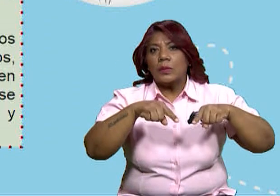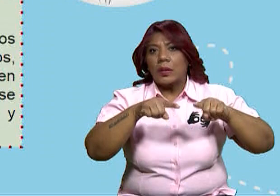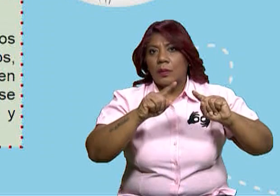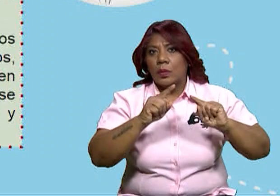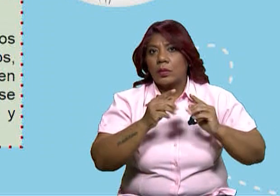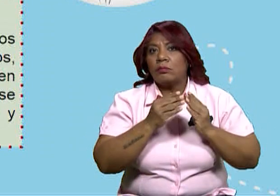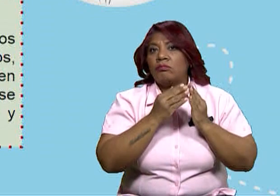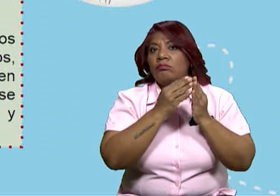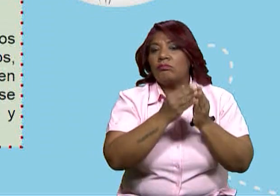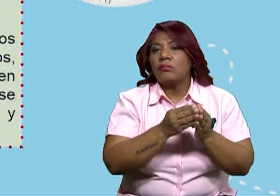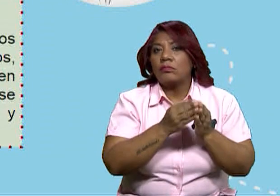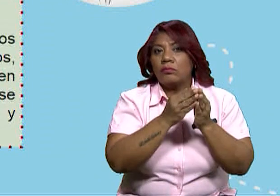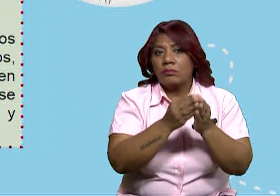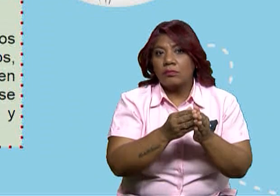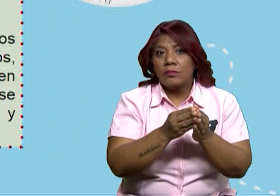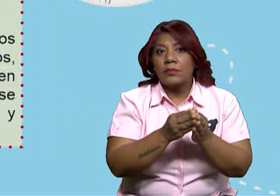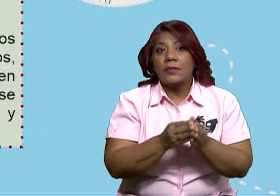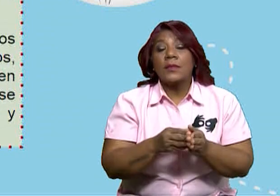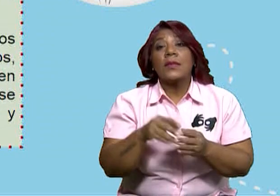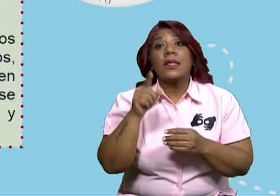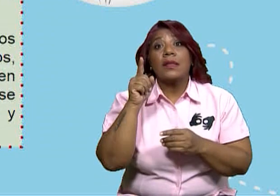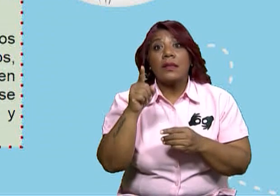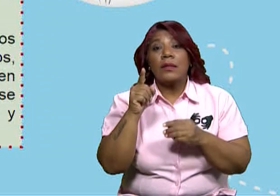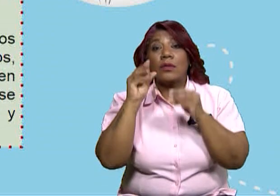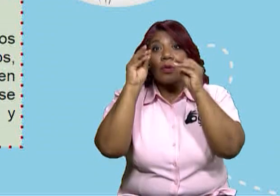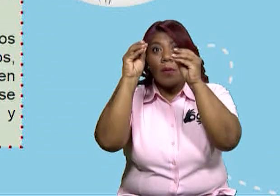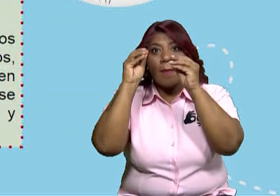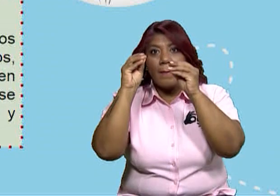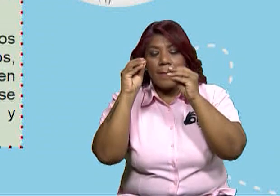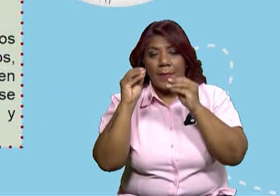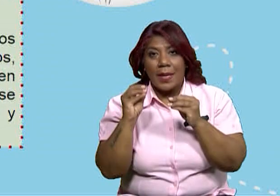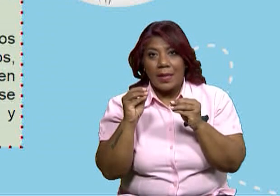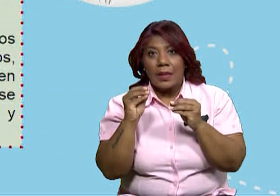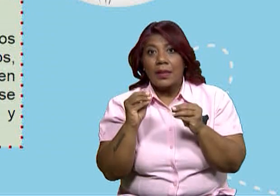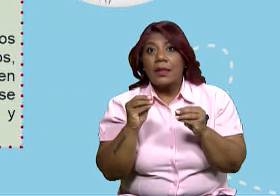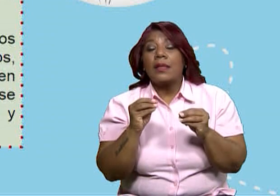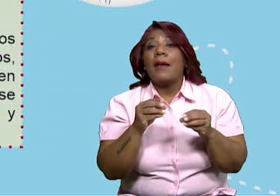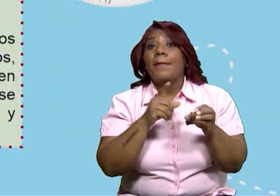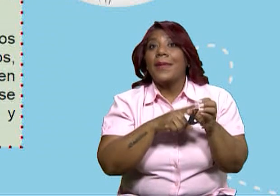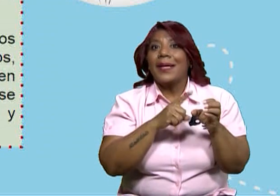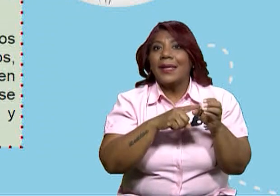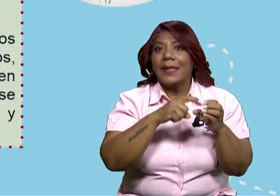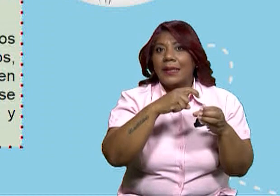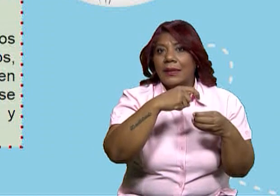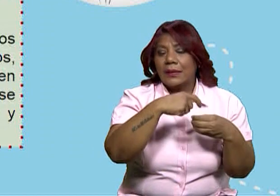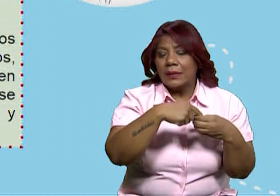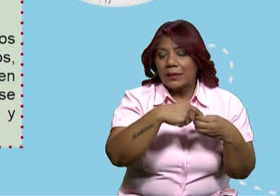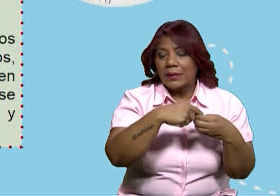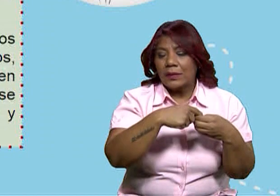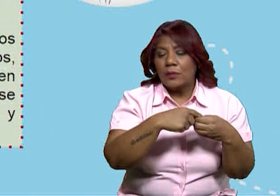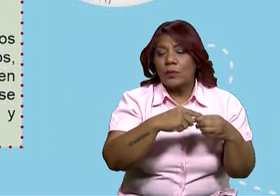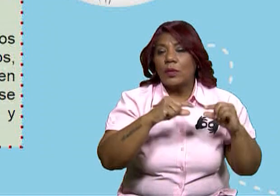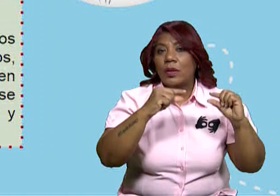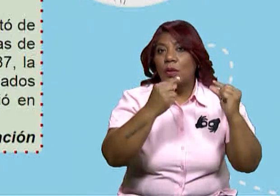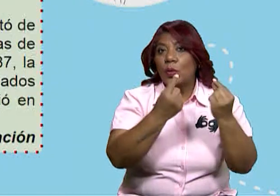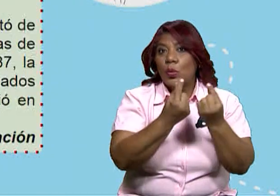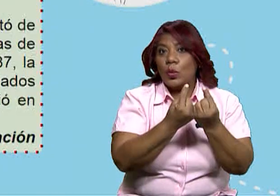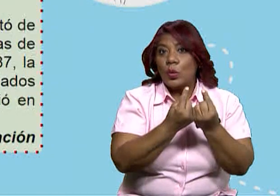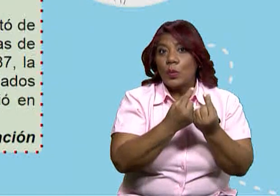magisterio. Se unió a la congregación de Nuestra Señora de Loreto y cambió su nombre a